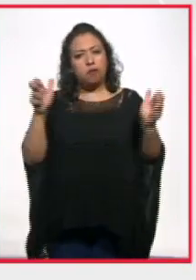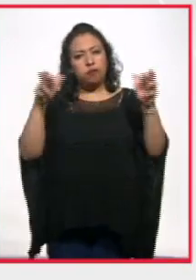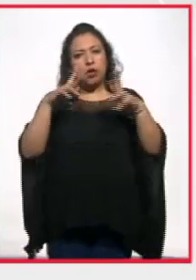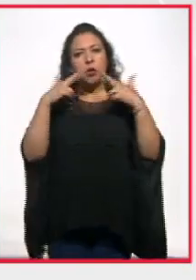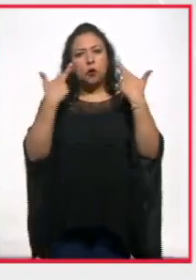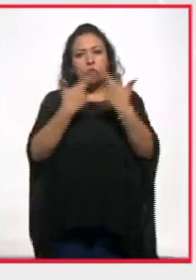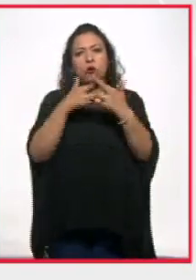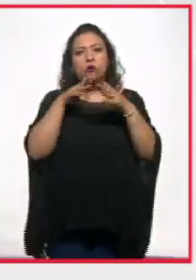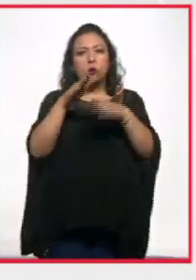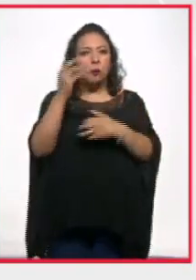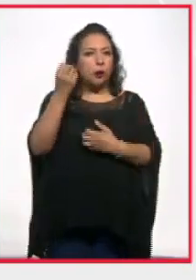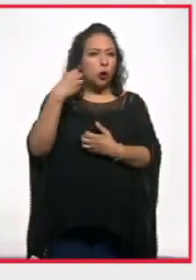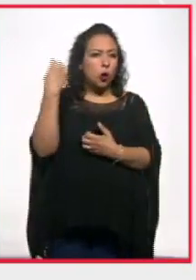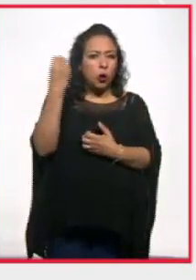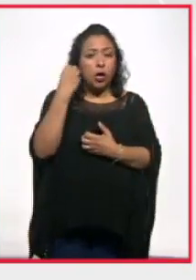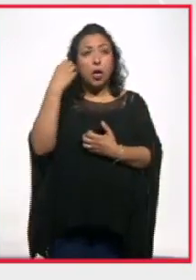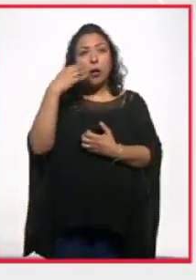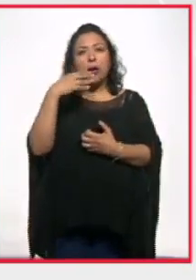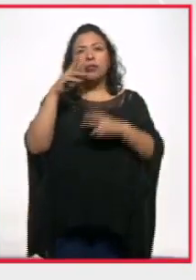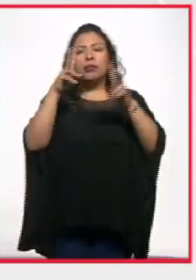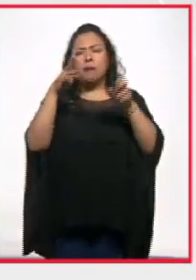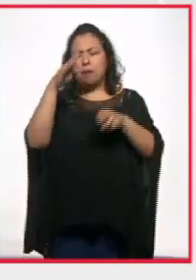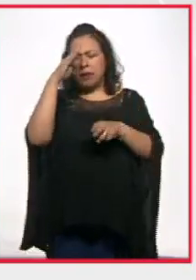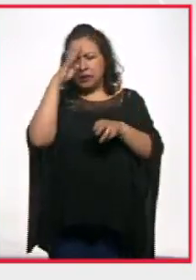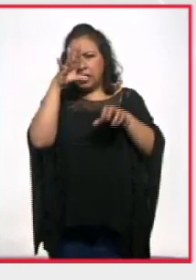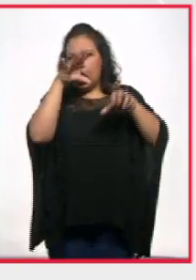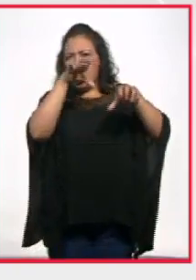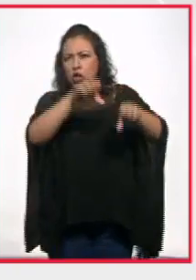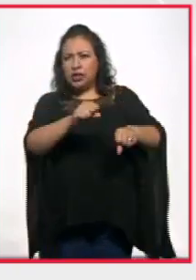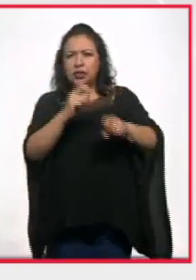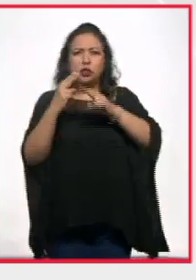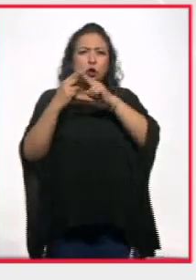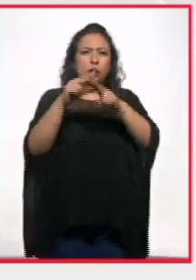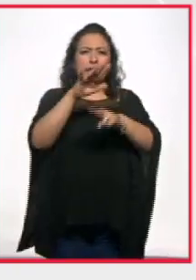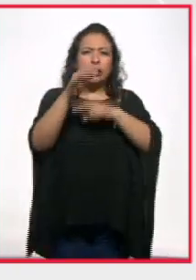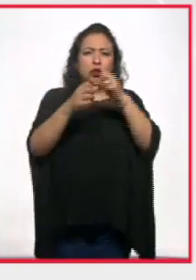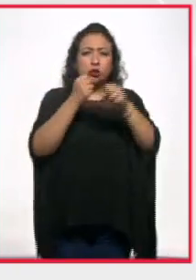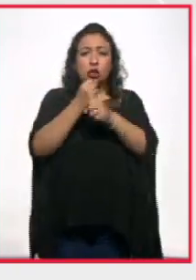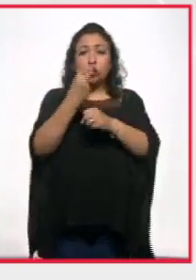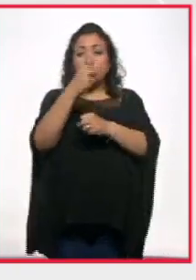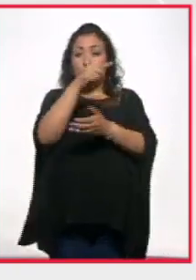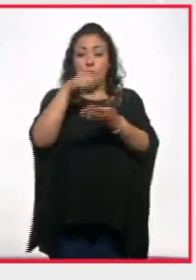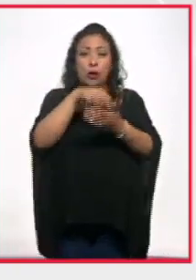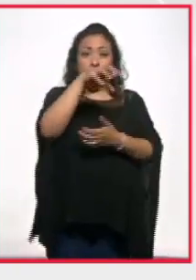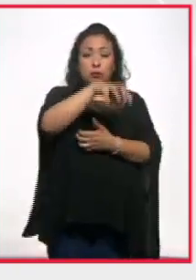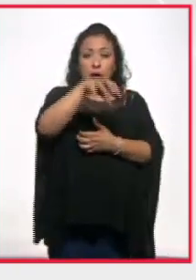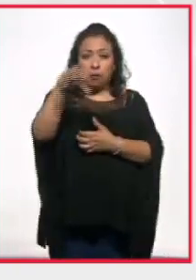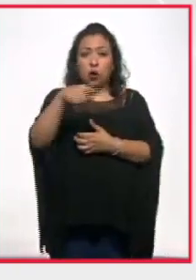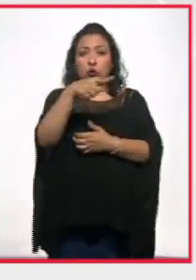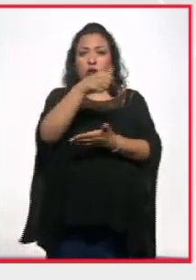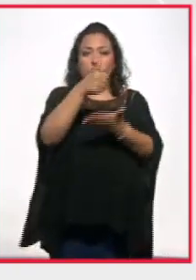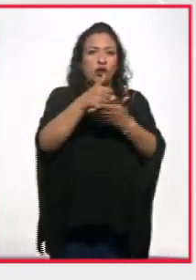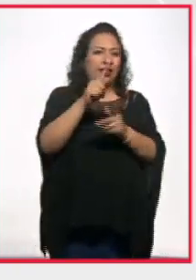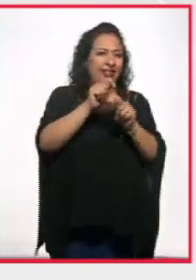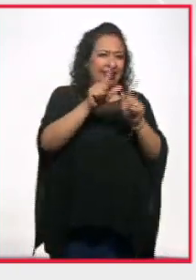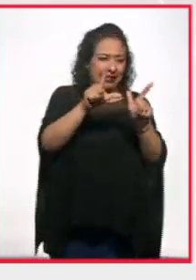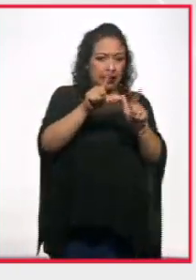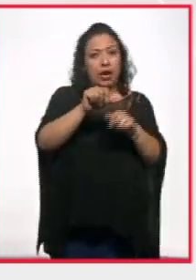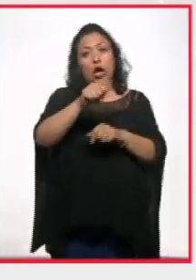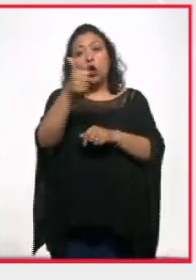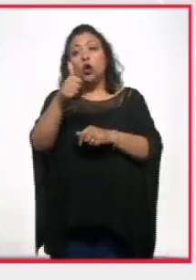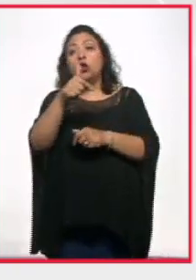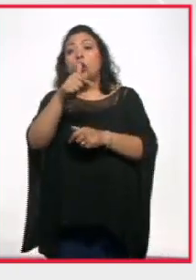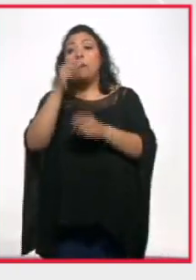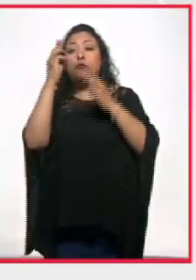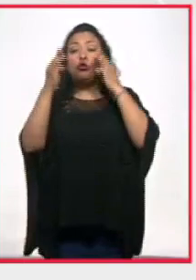en torno al Congreso Pensar la Conquista 500 años, que tuvo dos sedes, una edición en la ciudad de Tlaxcala y otra